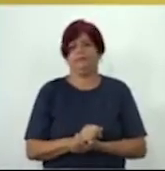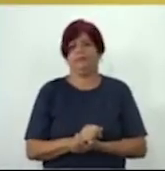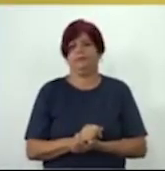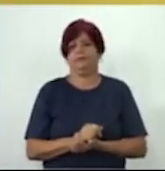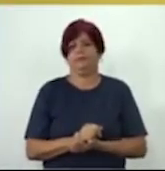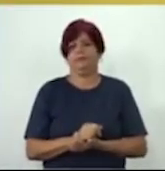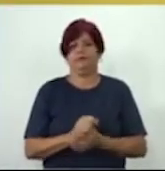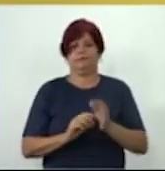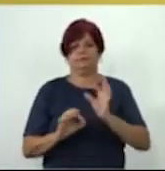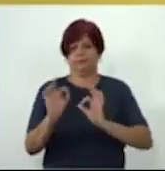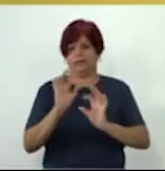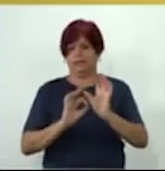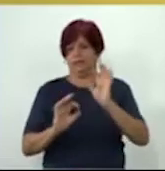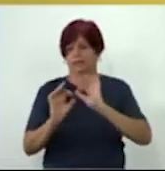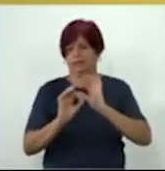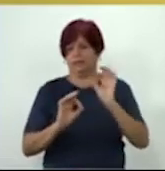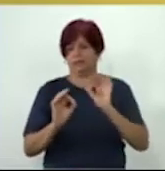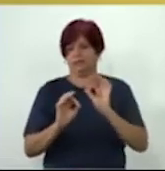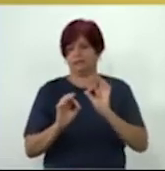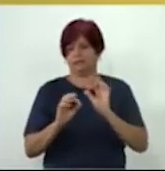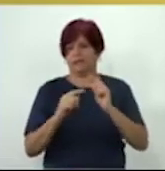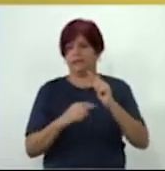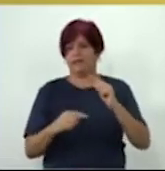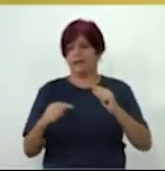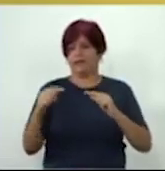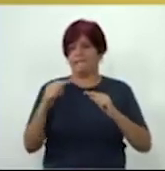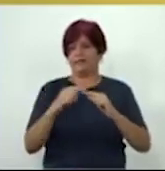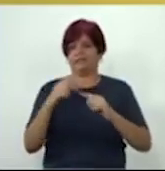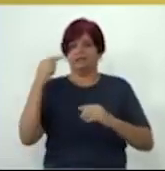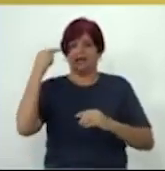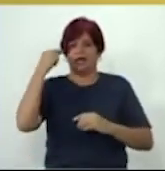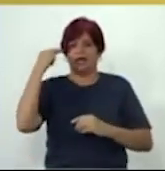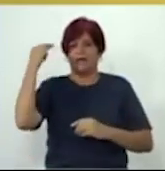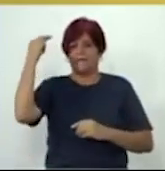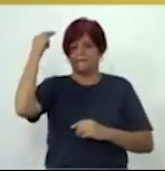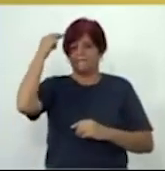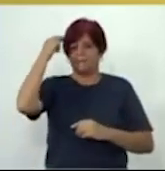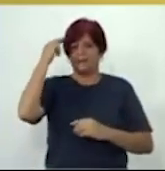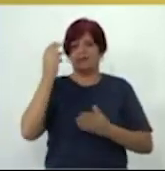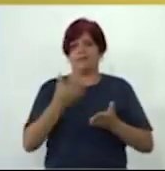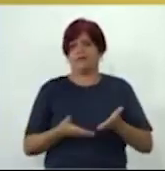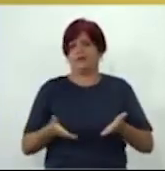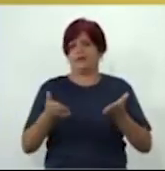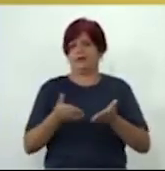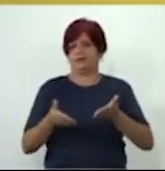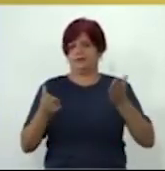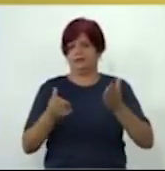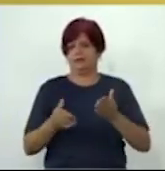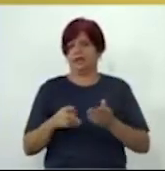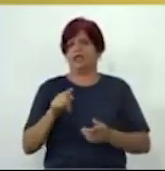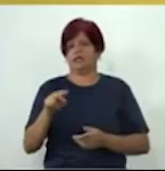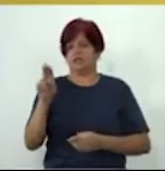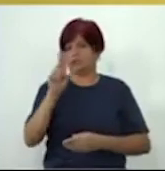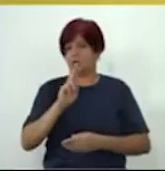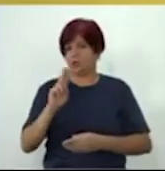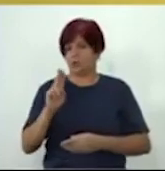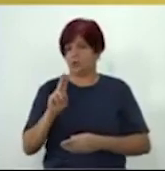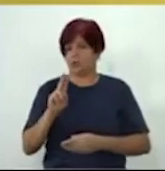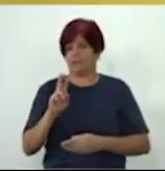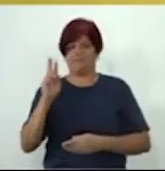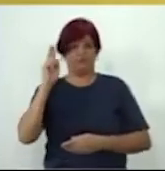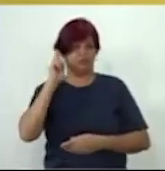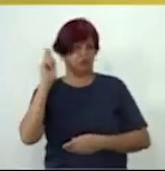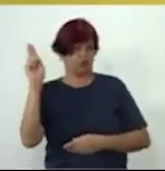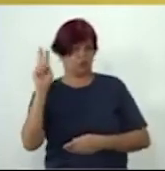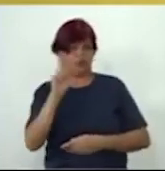la selección de las principales habilidades a desarrollar en la unidad. Recuerden que nos estamos